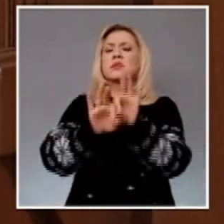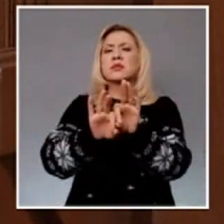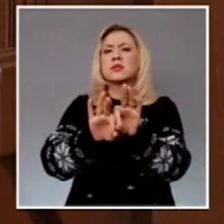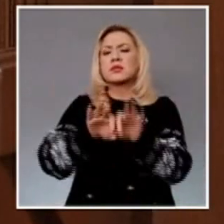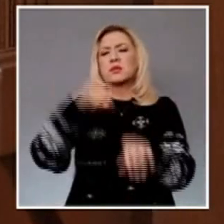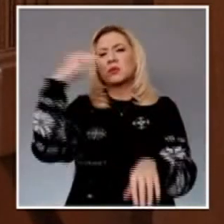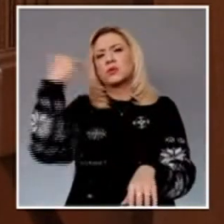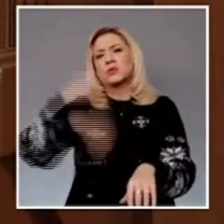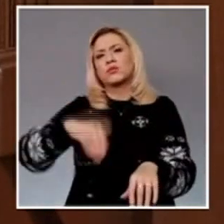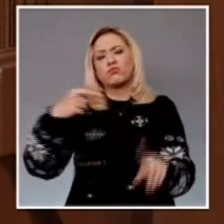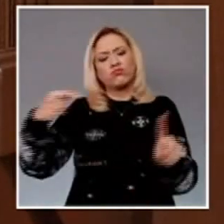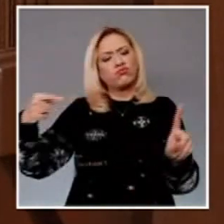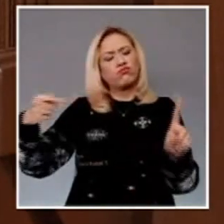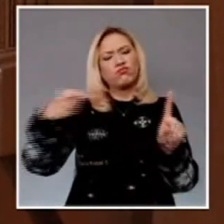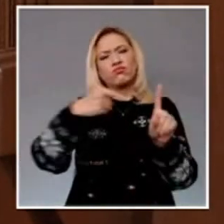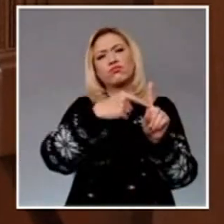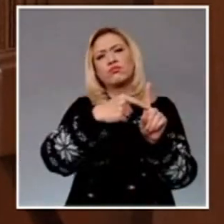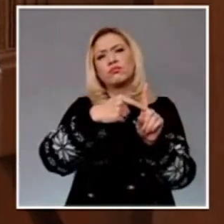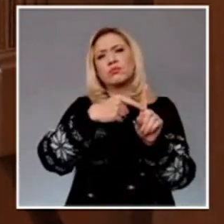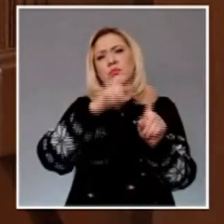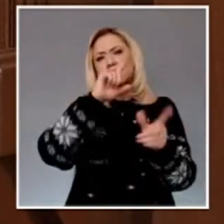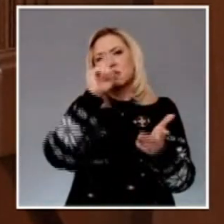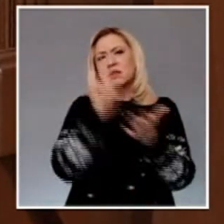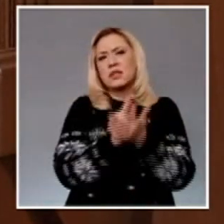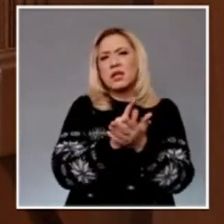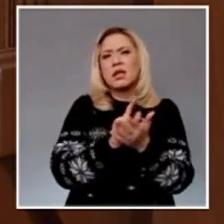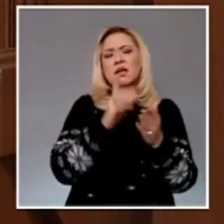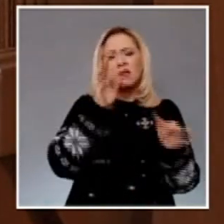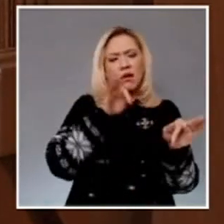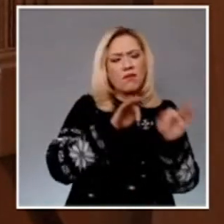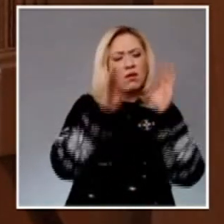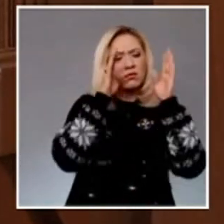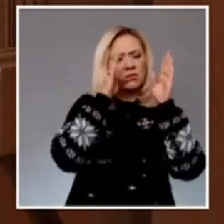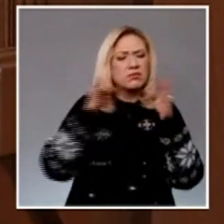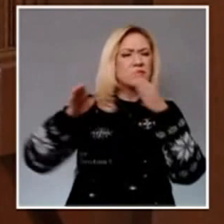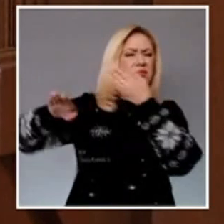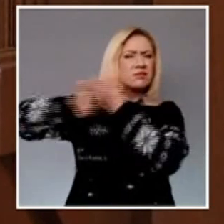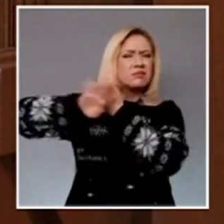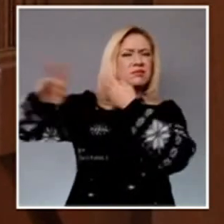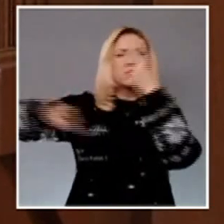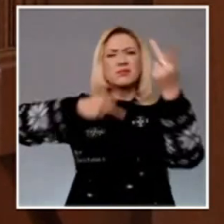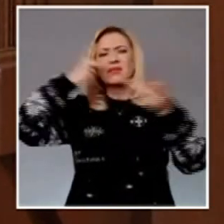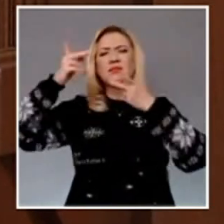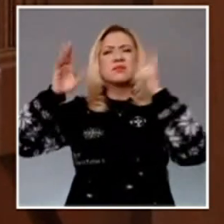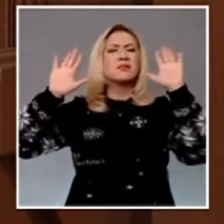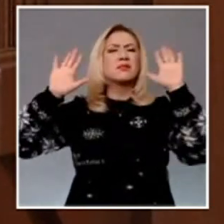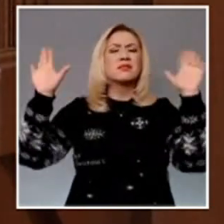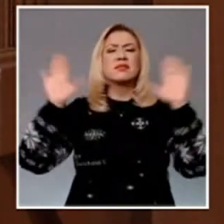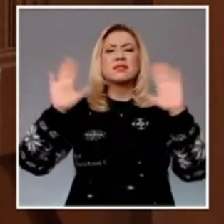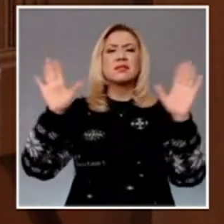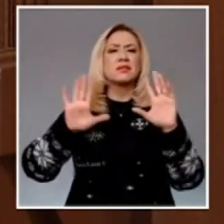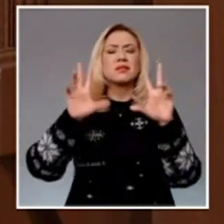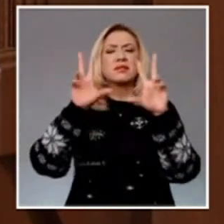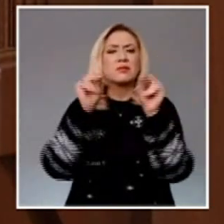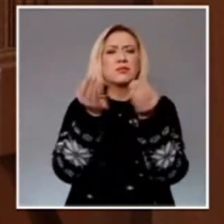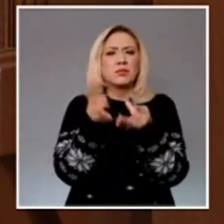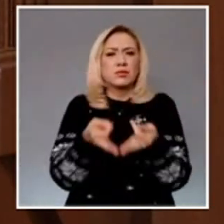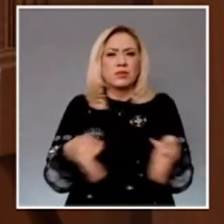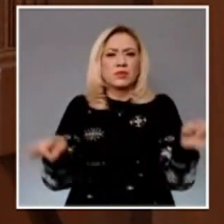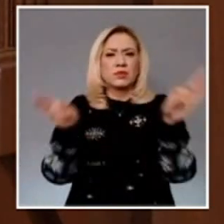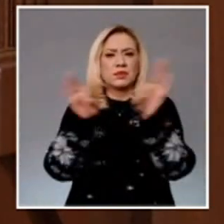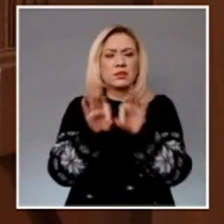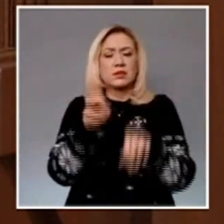es lo nuestro. Sin sometimiento alguno, como todo juzgador independiente y libre, honramos diariamente